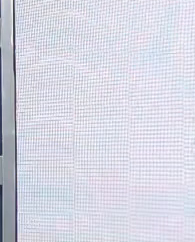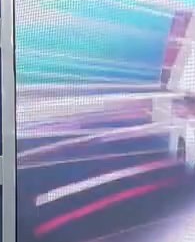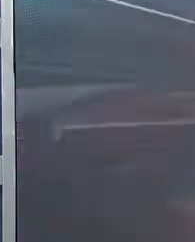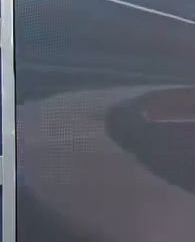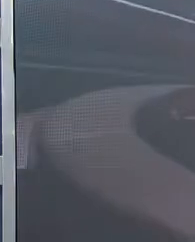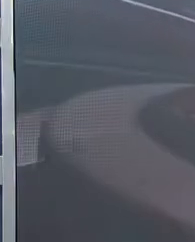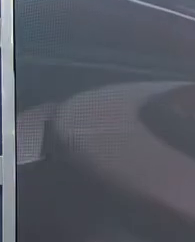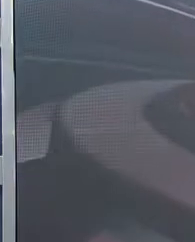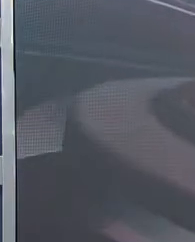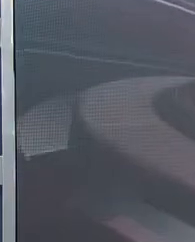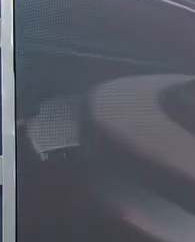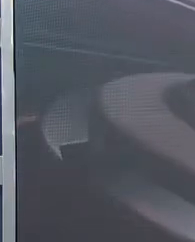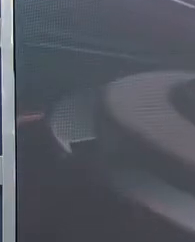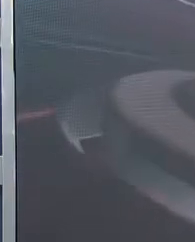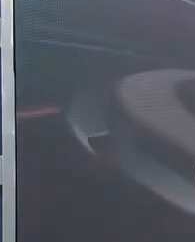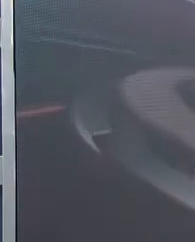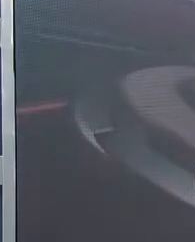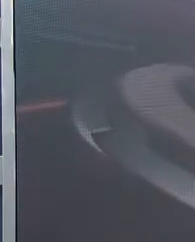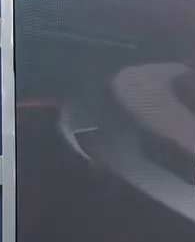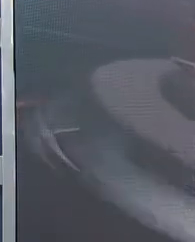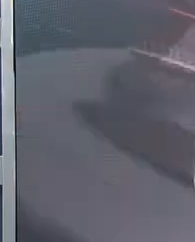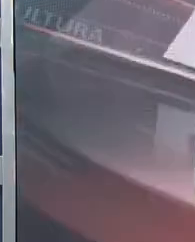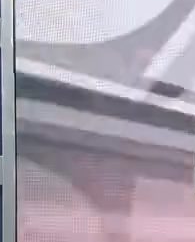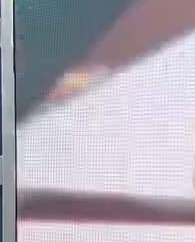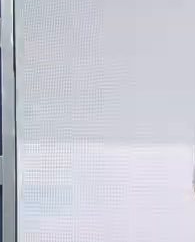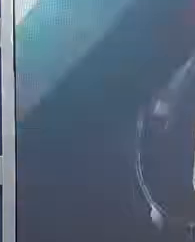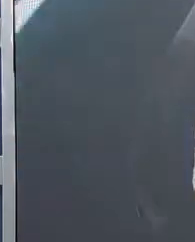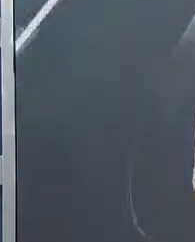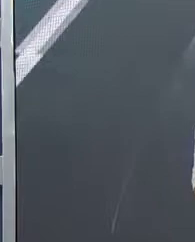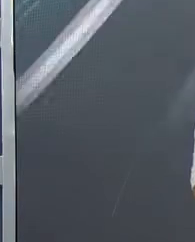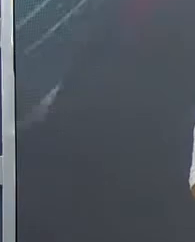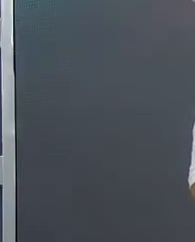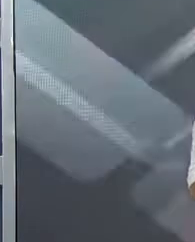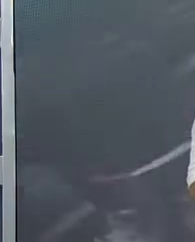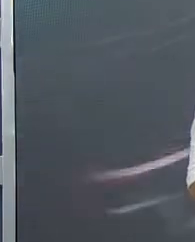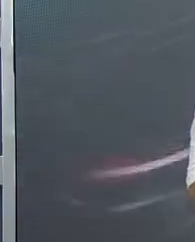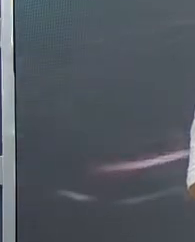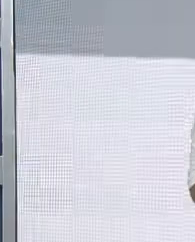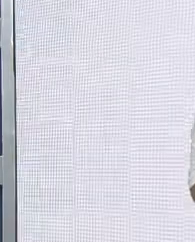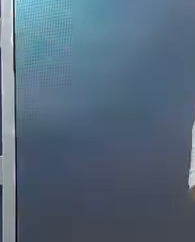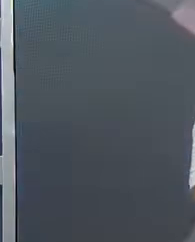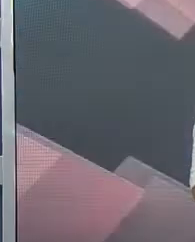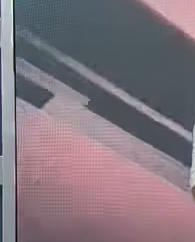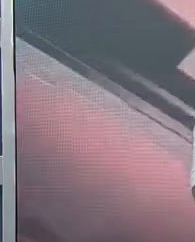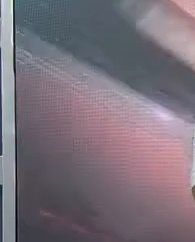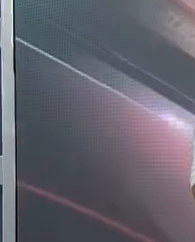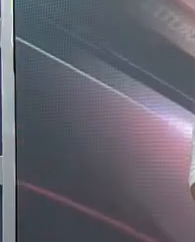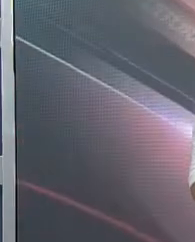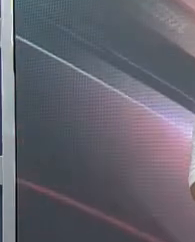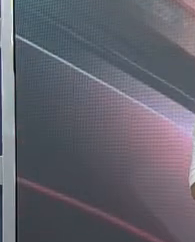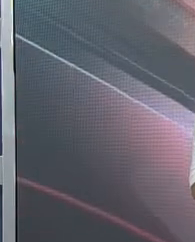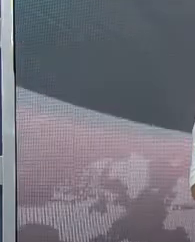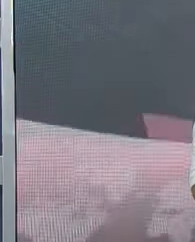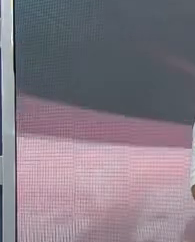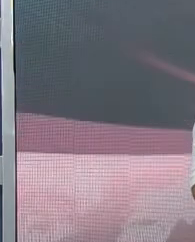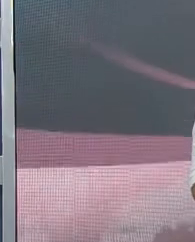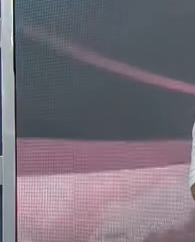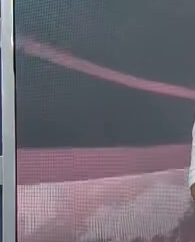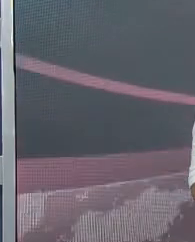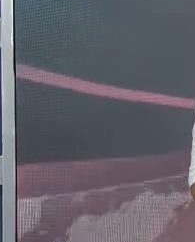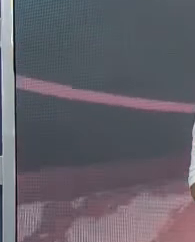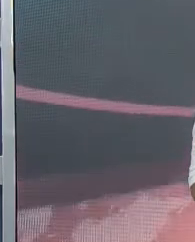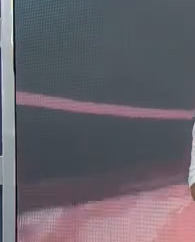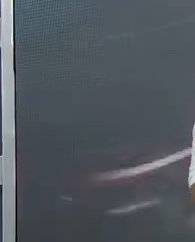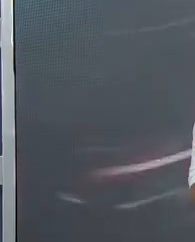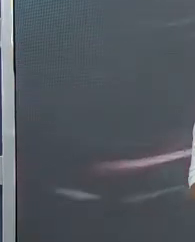departamento? Por lo tanto, sí. En general en los distintos departamentos, sobre todo en los departamentos alejados. Bien.